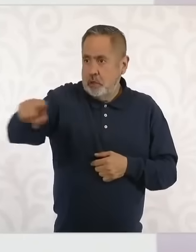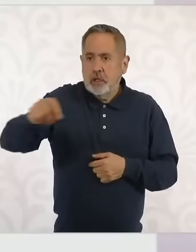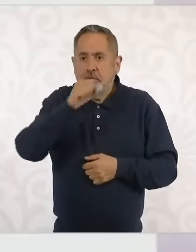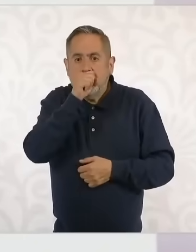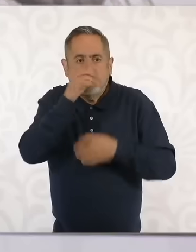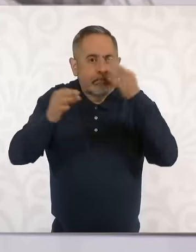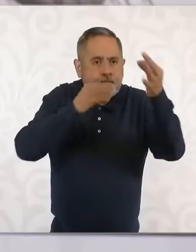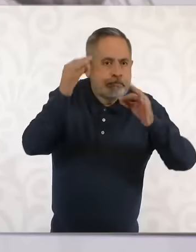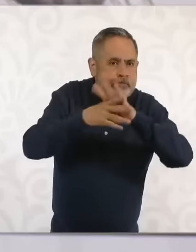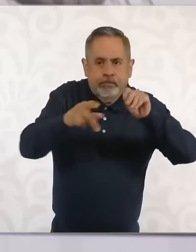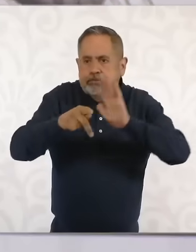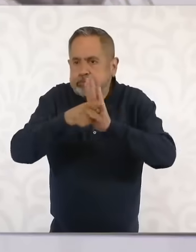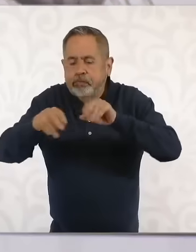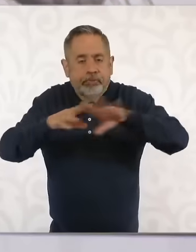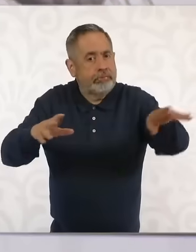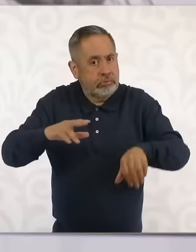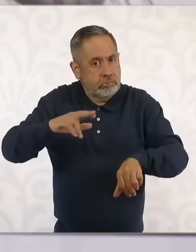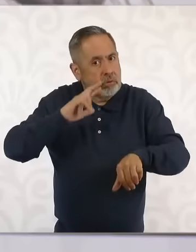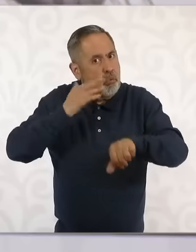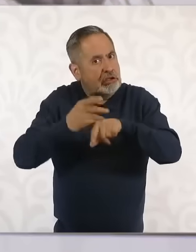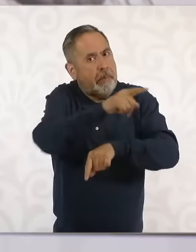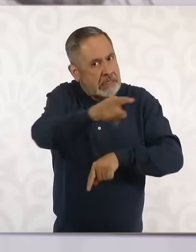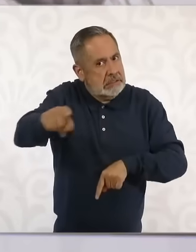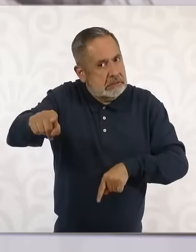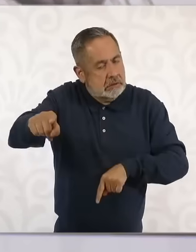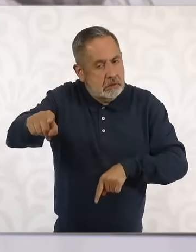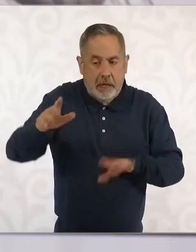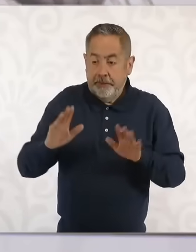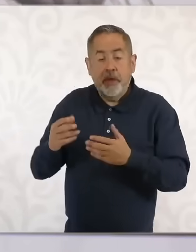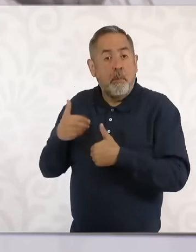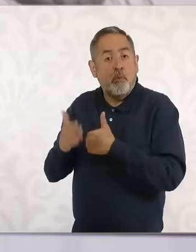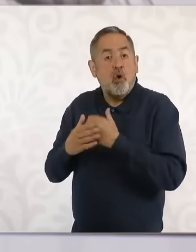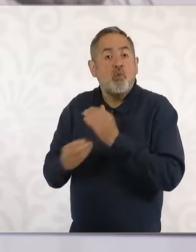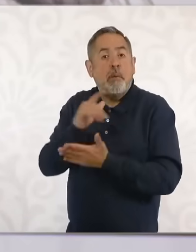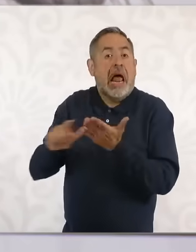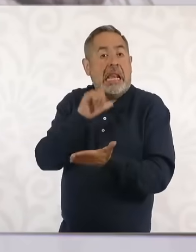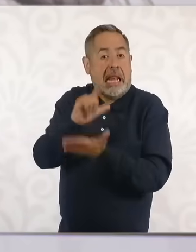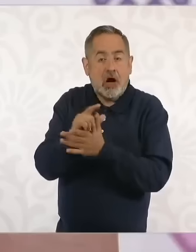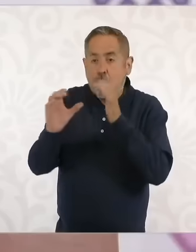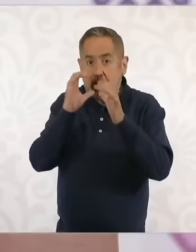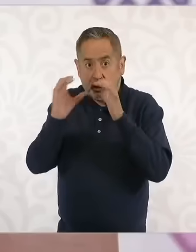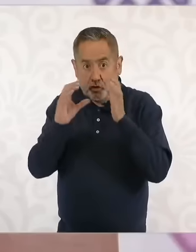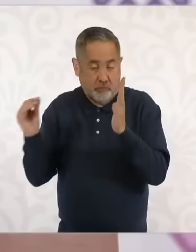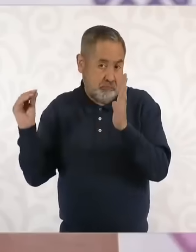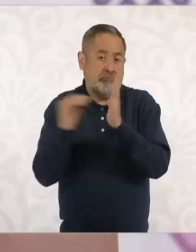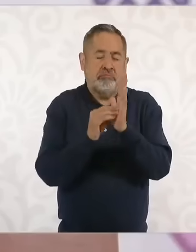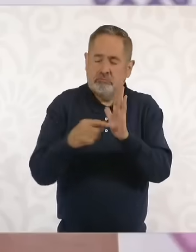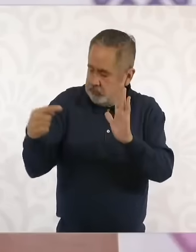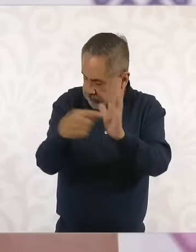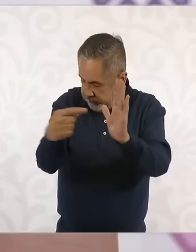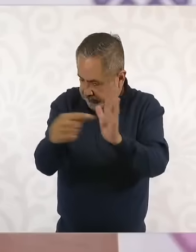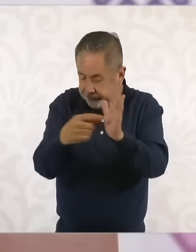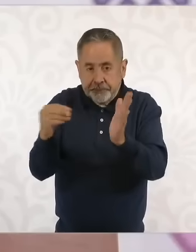una responsabilidad. Ahora en la nueva ley de comunicaciones viene